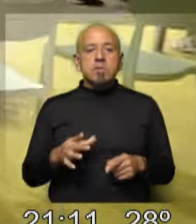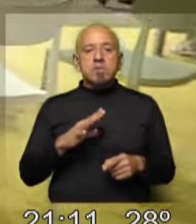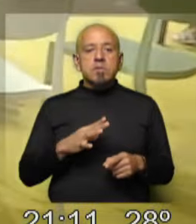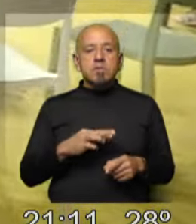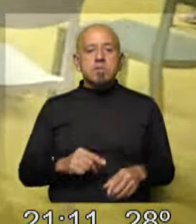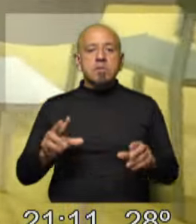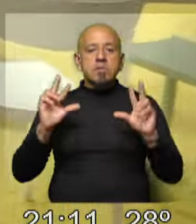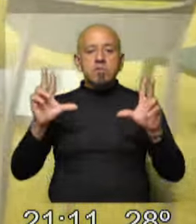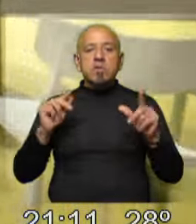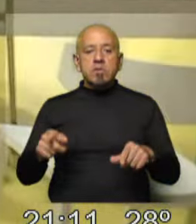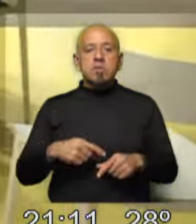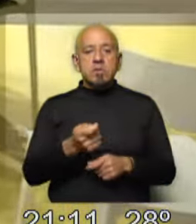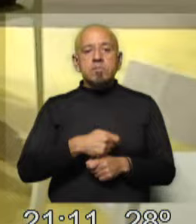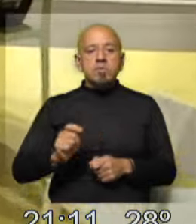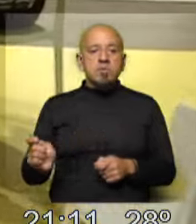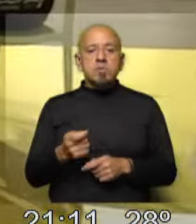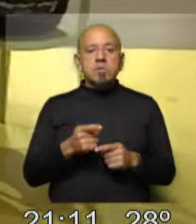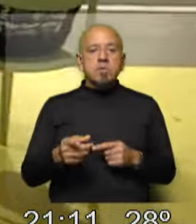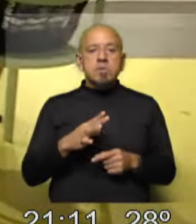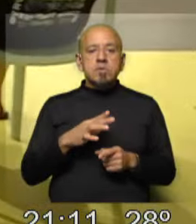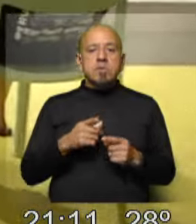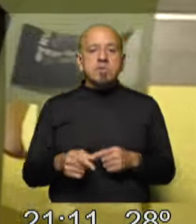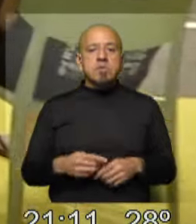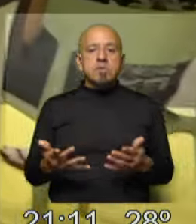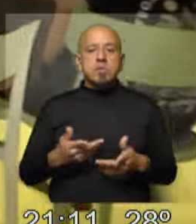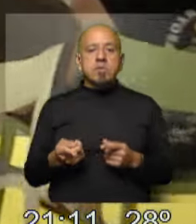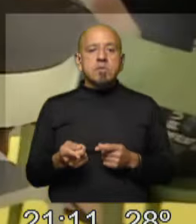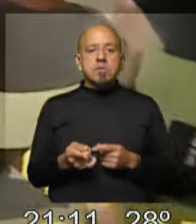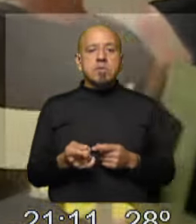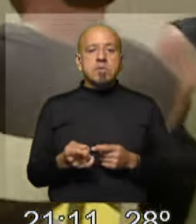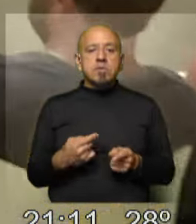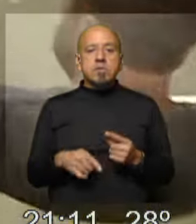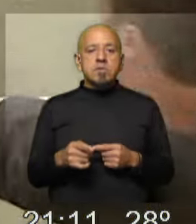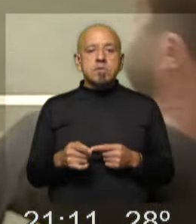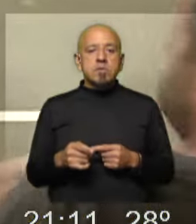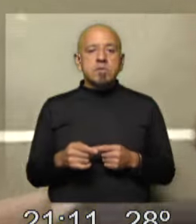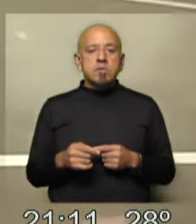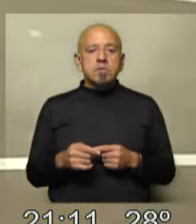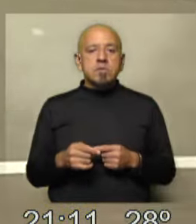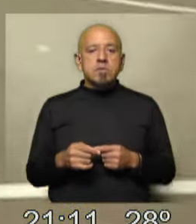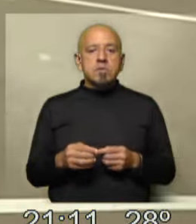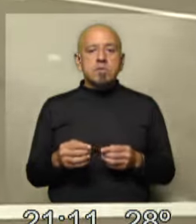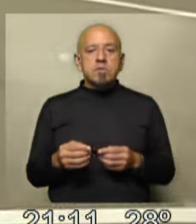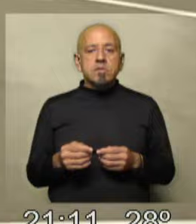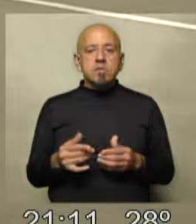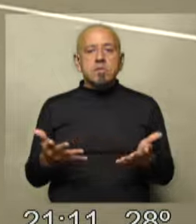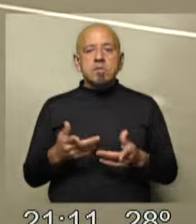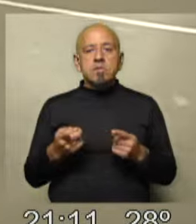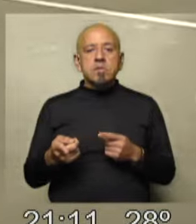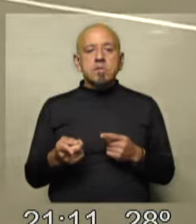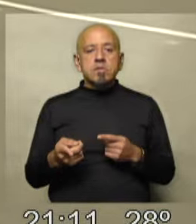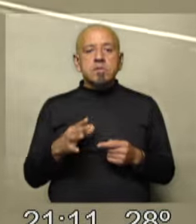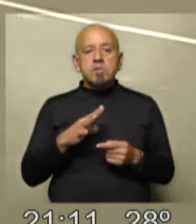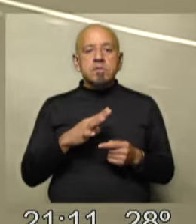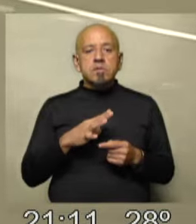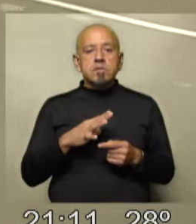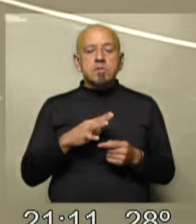pelotas hay paletas de pinón hay pelotitas Bueno ahora nos vamos a despedir con esto que también es una novedad hay una